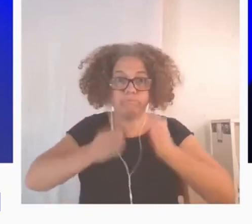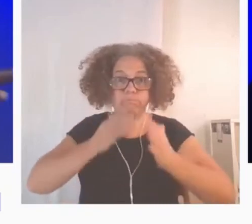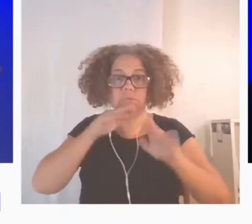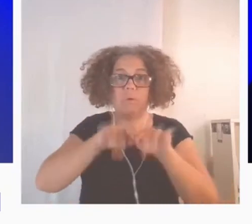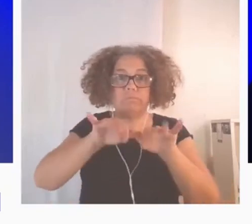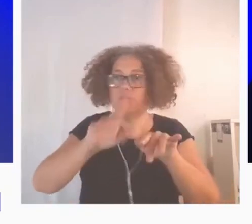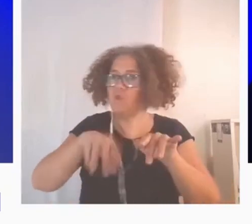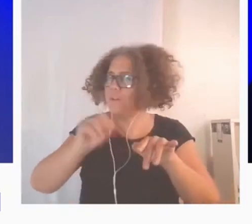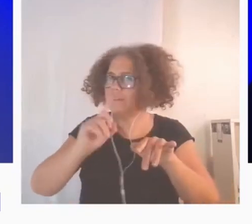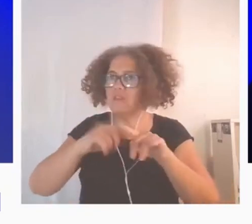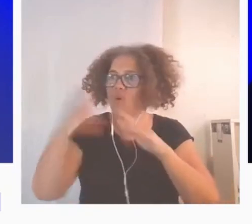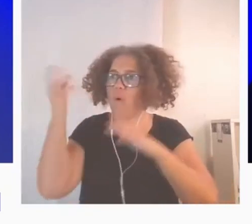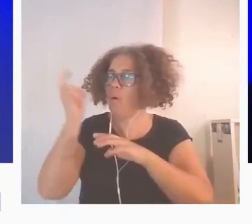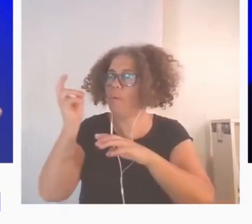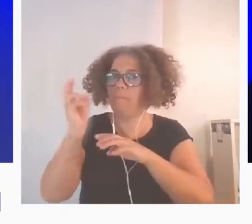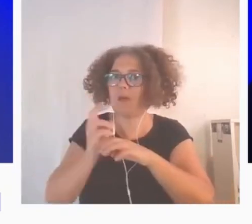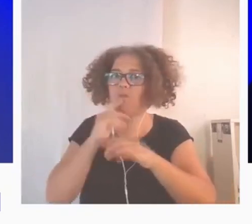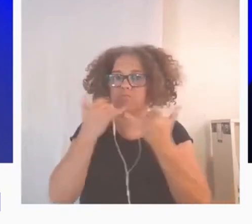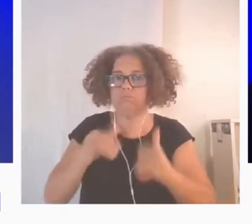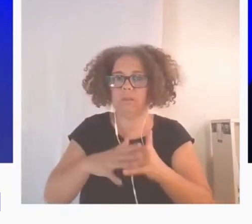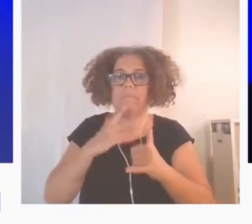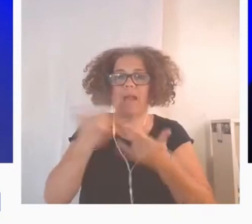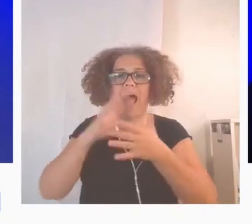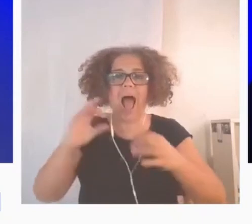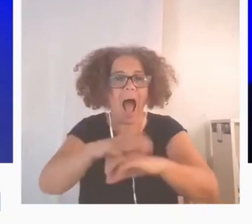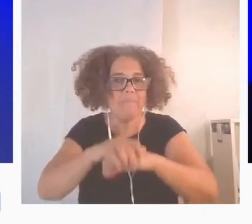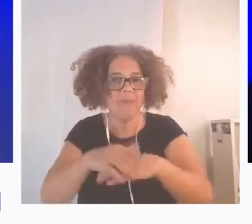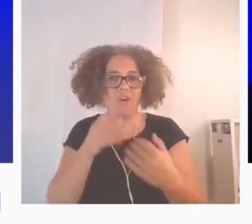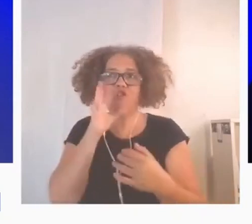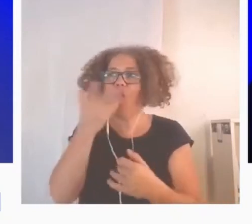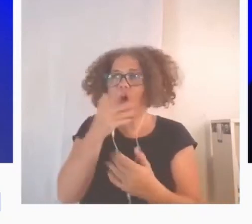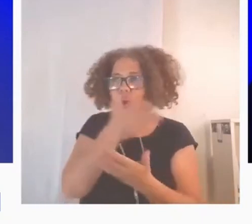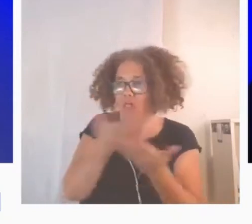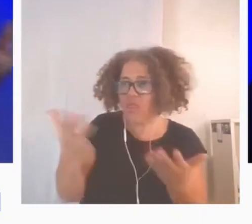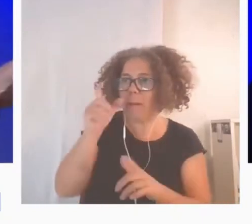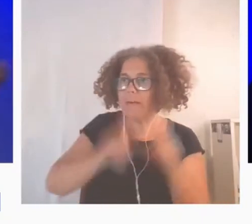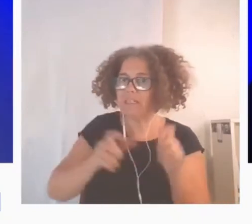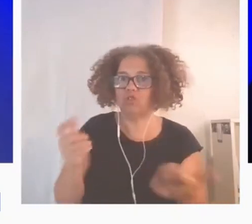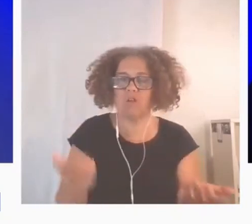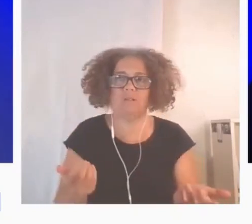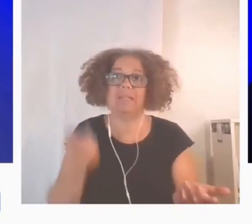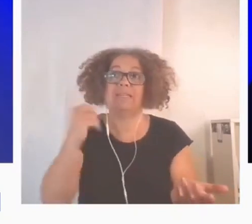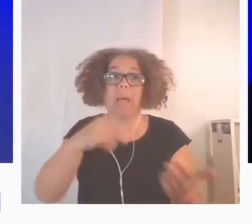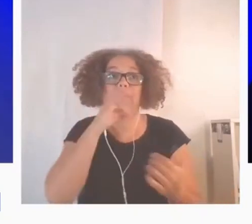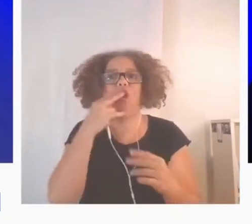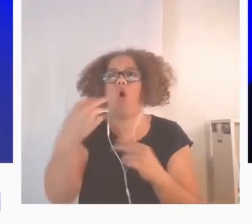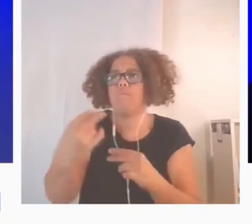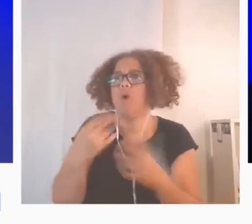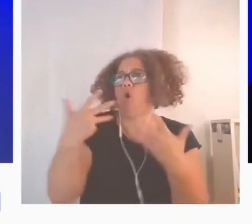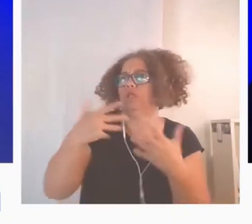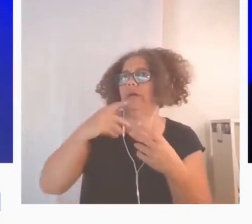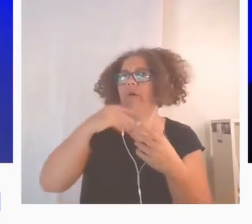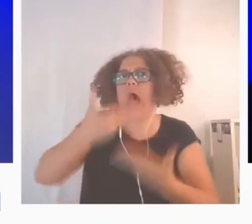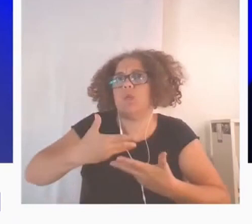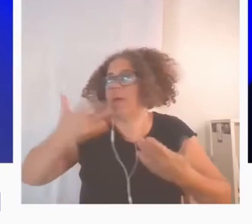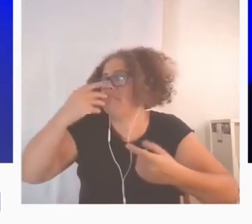personas. Yo vengo a un evento como este para hacer amigos y amigas y conocer personas y pensar cómo piensan diferente, cómo ven lo mío, un consejo, una ayuda. Y